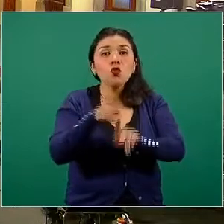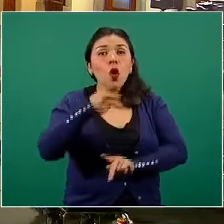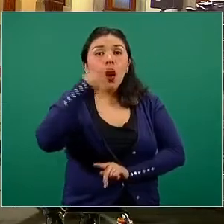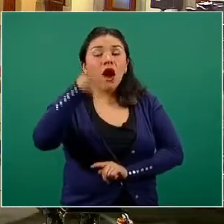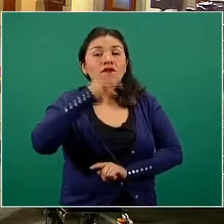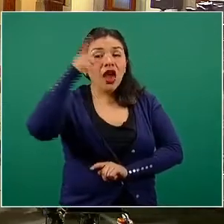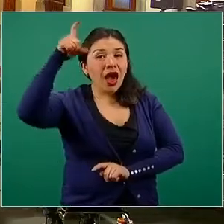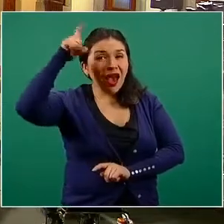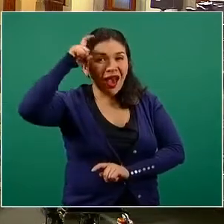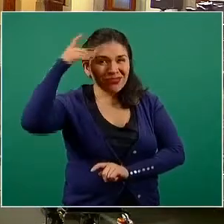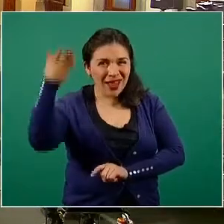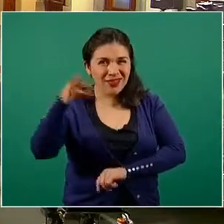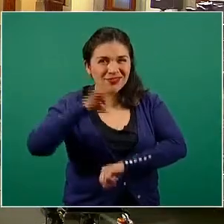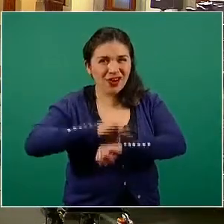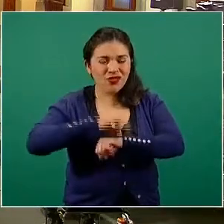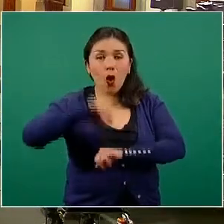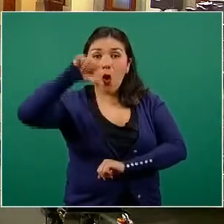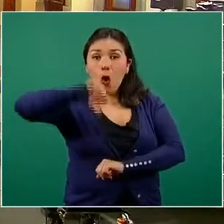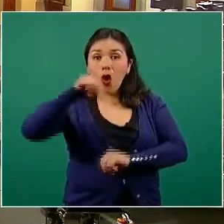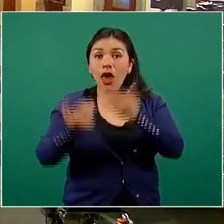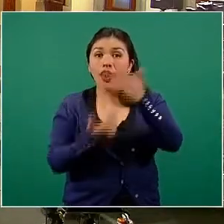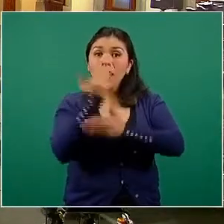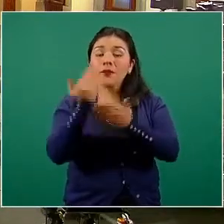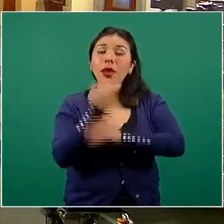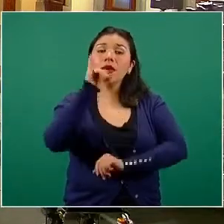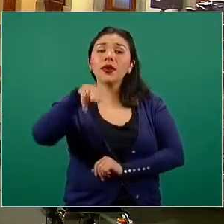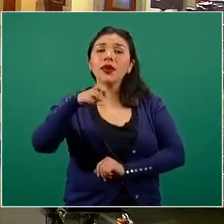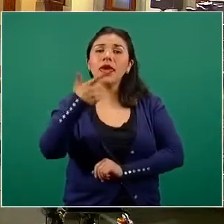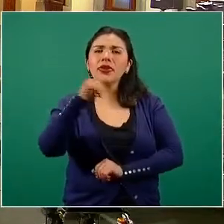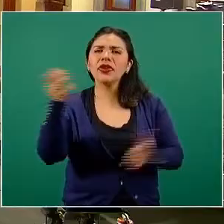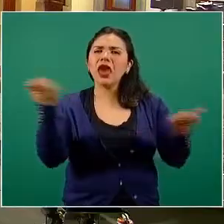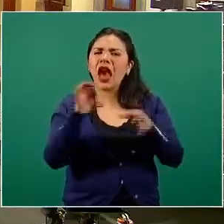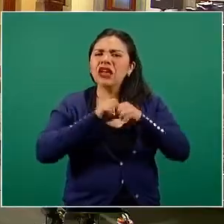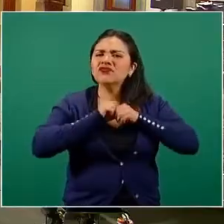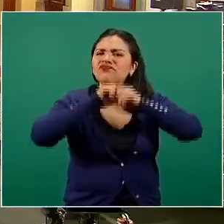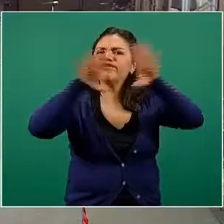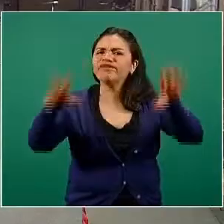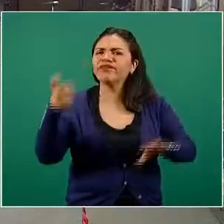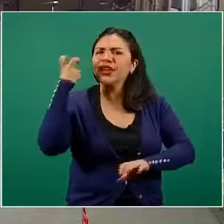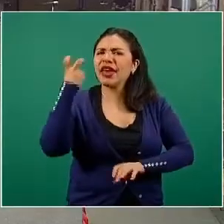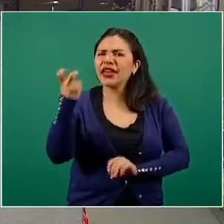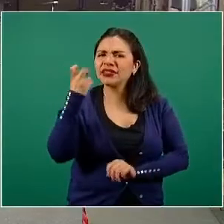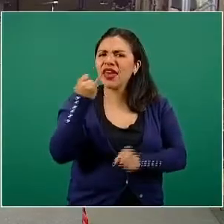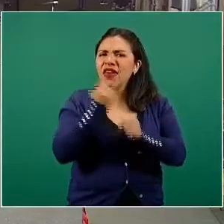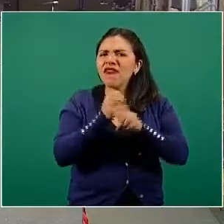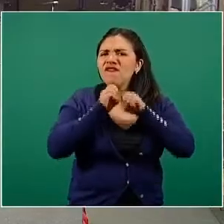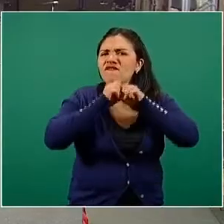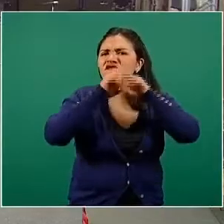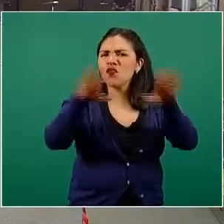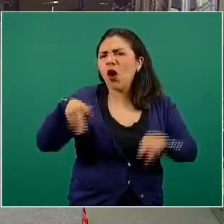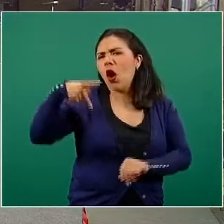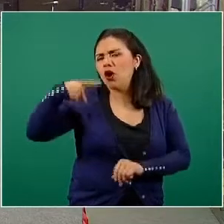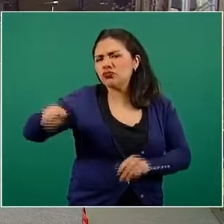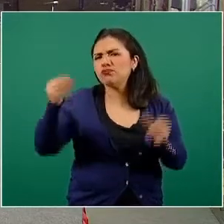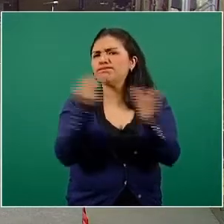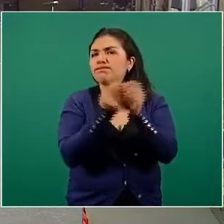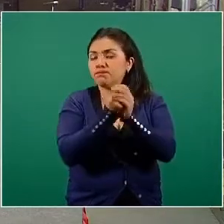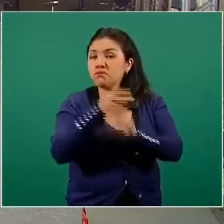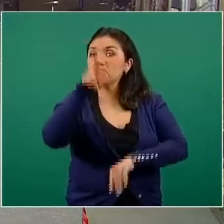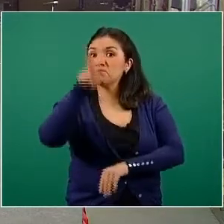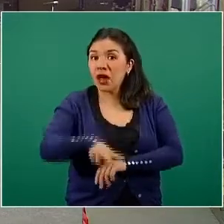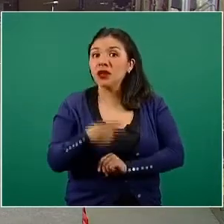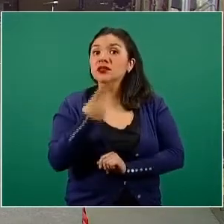el día de hoy el INEGI publicó un ejercicio que realmente es un gran